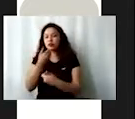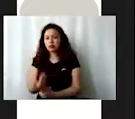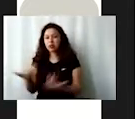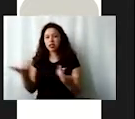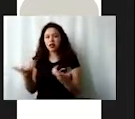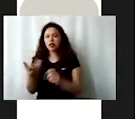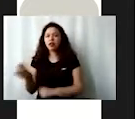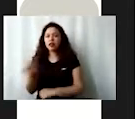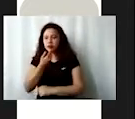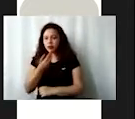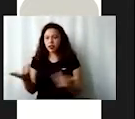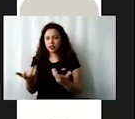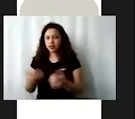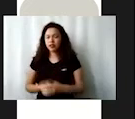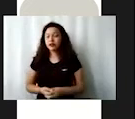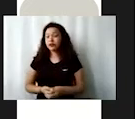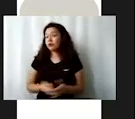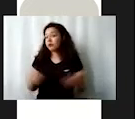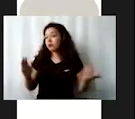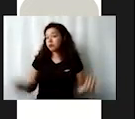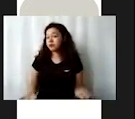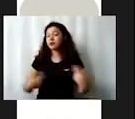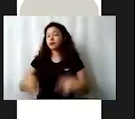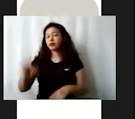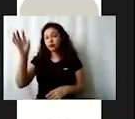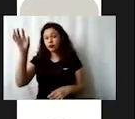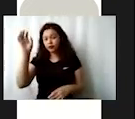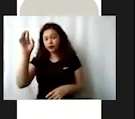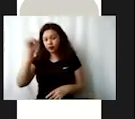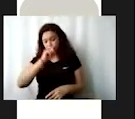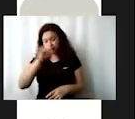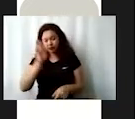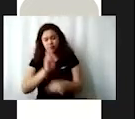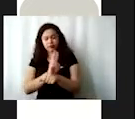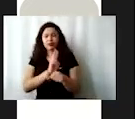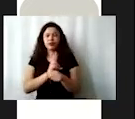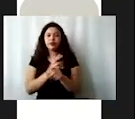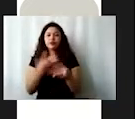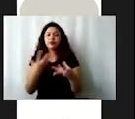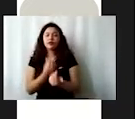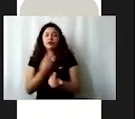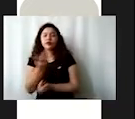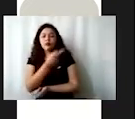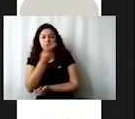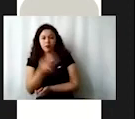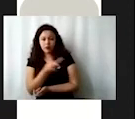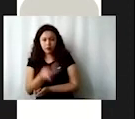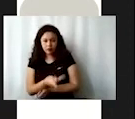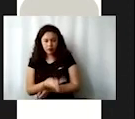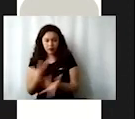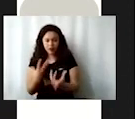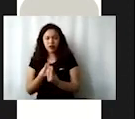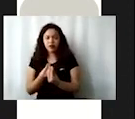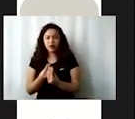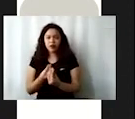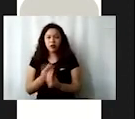¿no? Comúnmente, esta observación va acompañada de un cuestionario, pudiera ser o